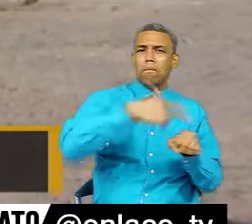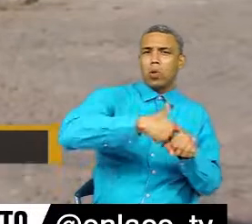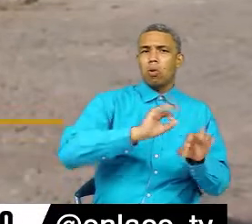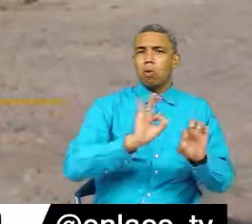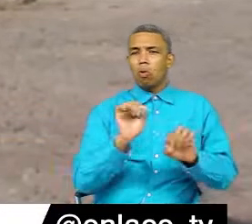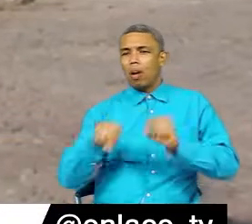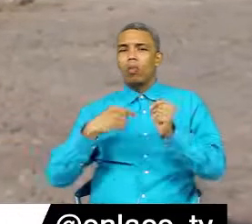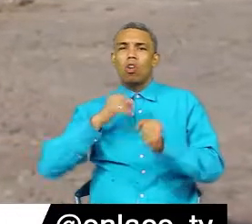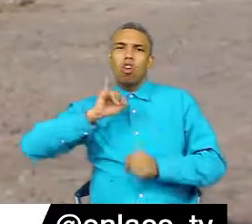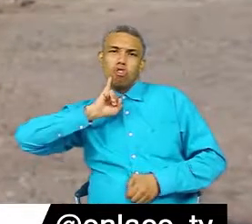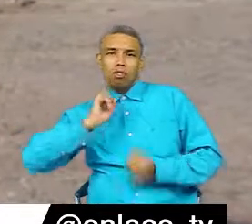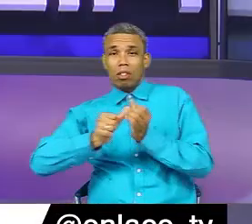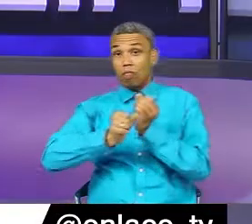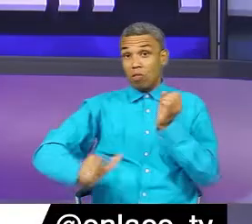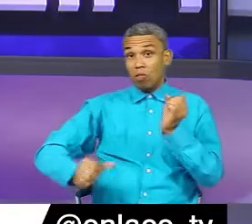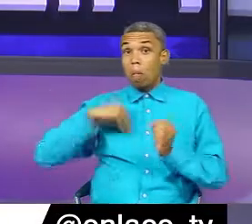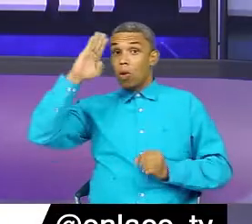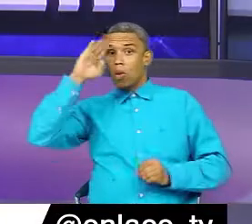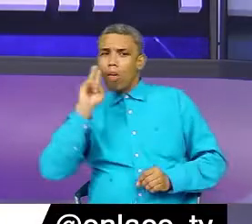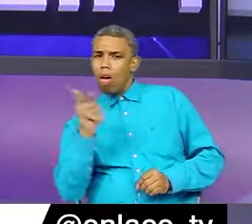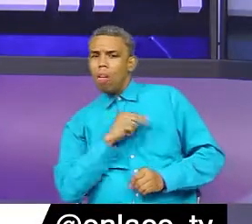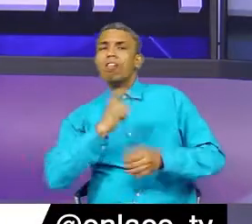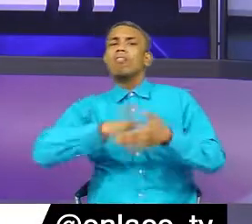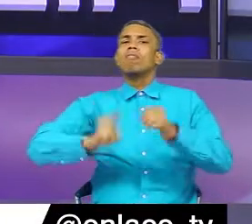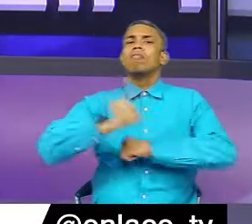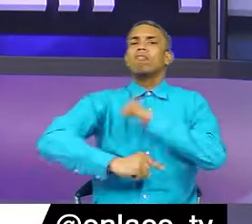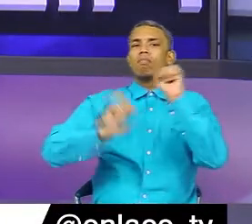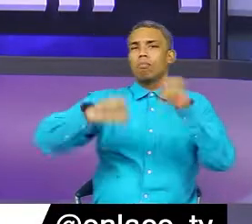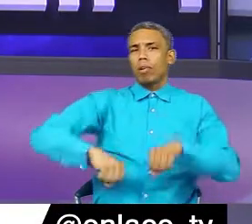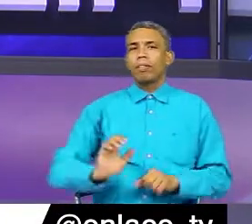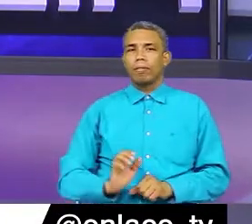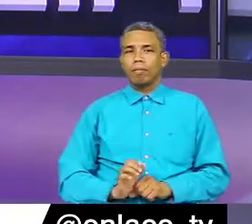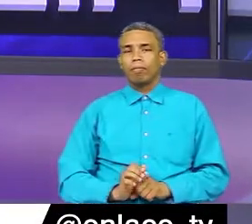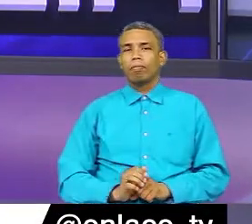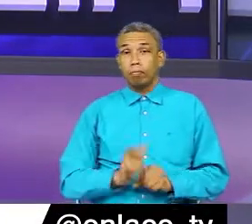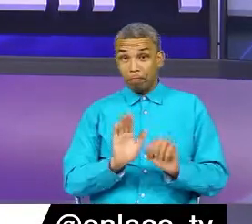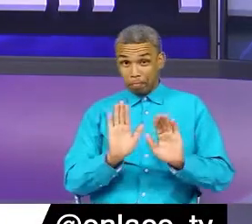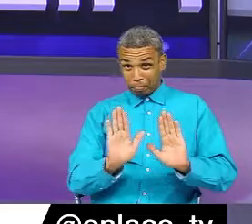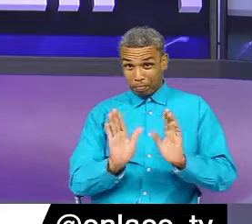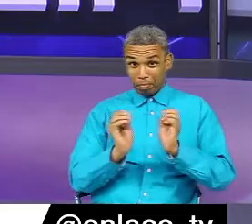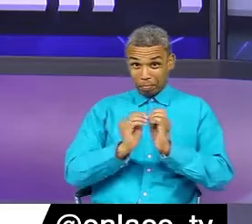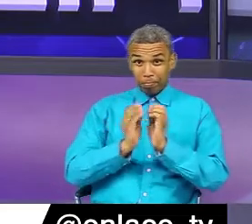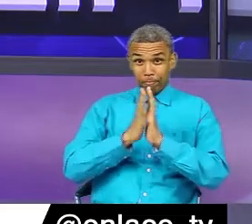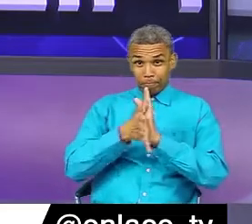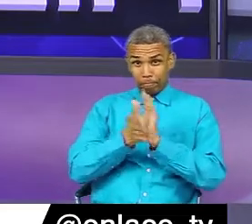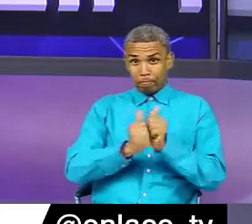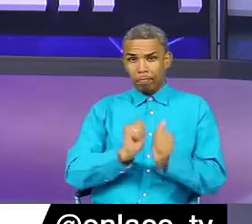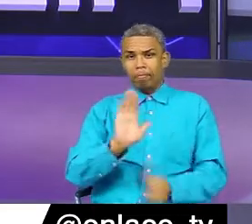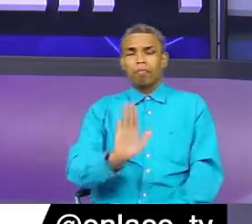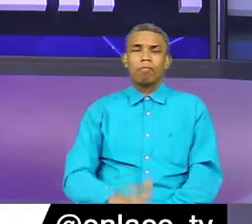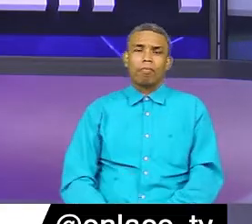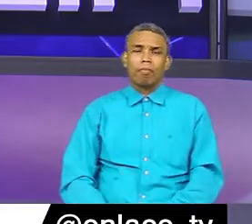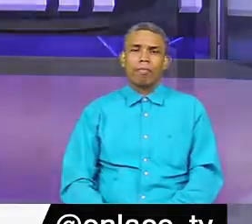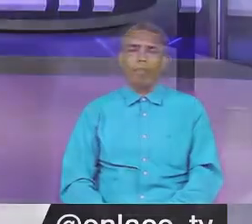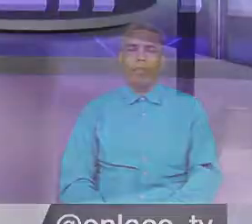vía, entre otros. Espere después de la pausa toda la información en Enlace Noticias. Ya regresamos.